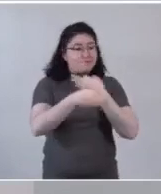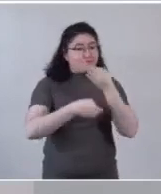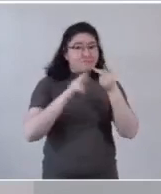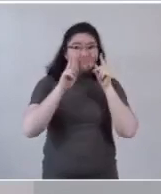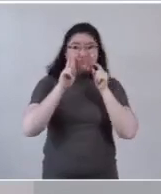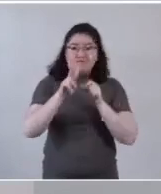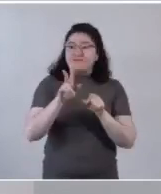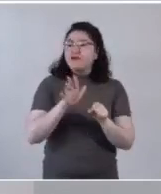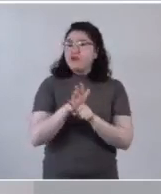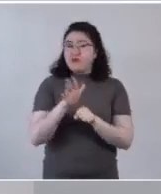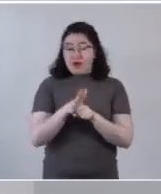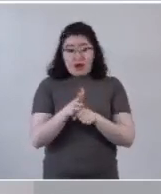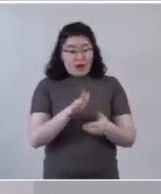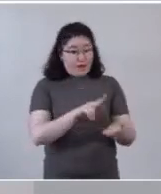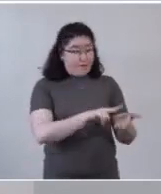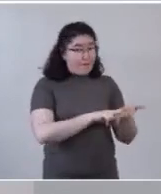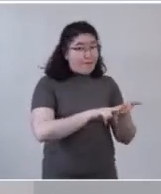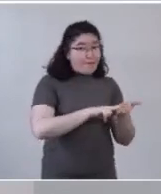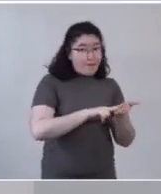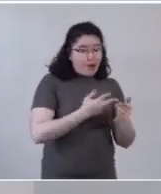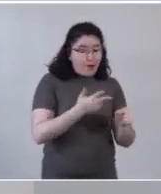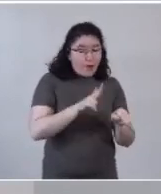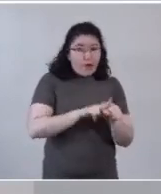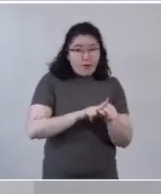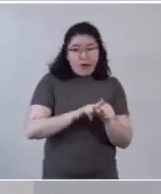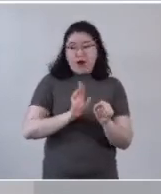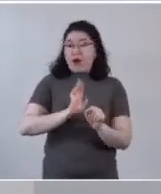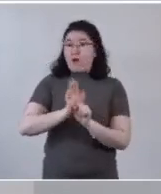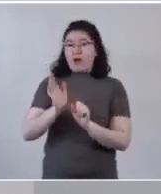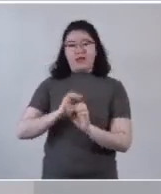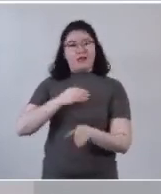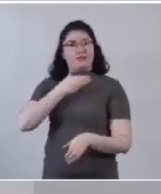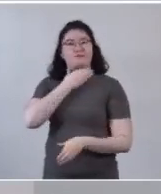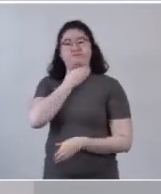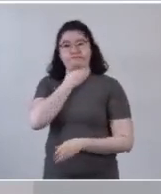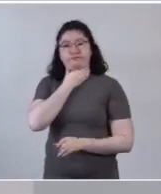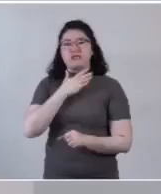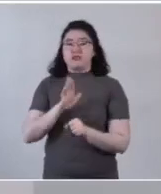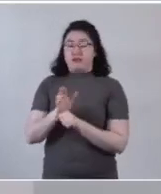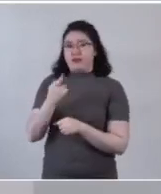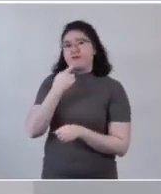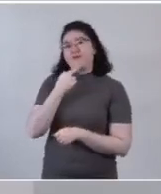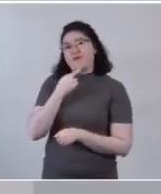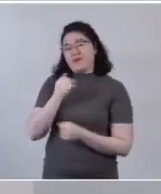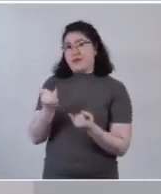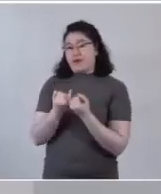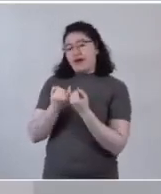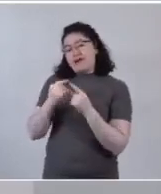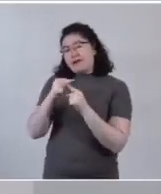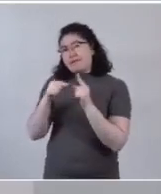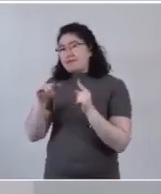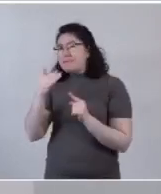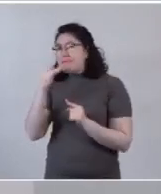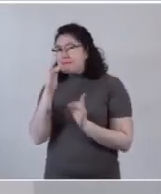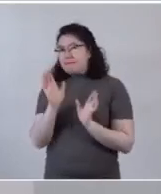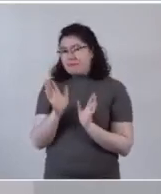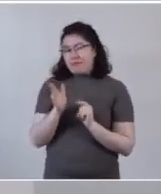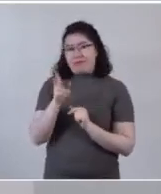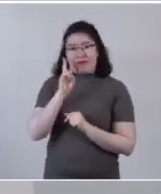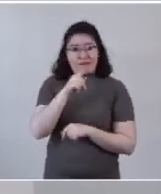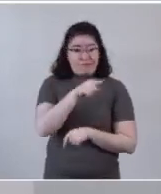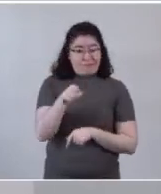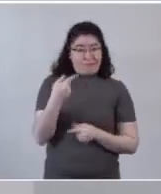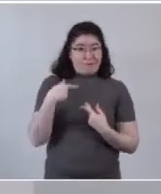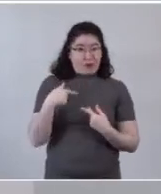cuáles hospitales están en verde, cuáles ya están saturados y cuáles están en una saturación media para que la ciudadanía lo